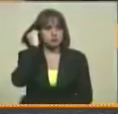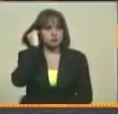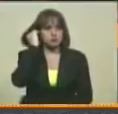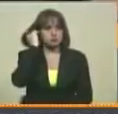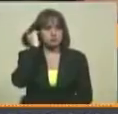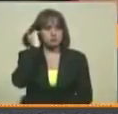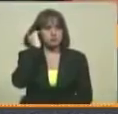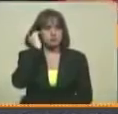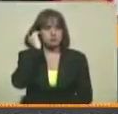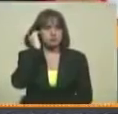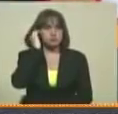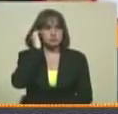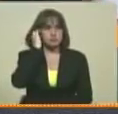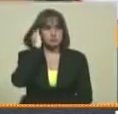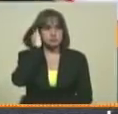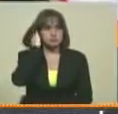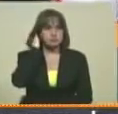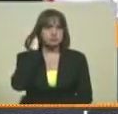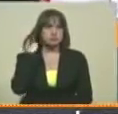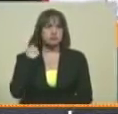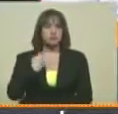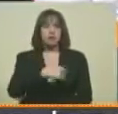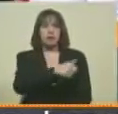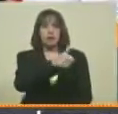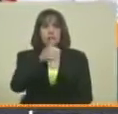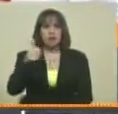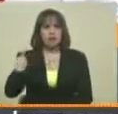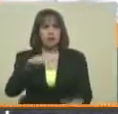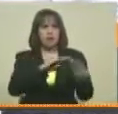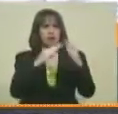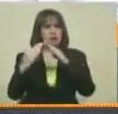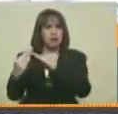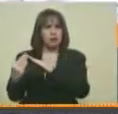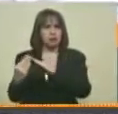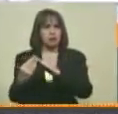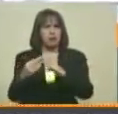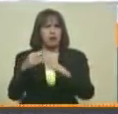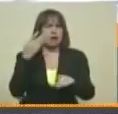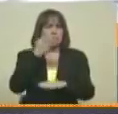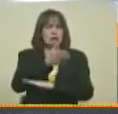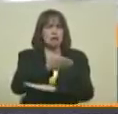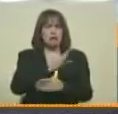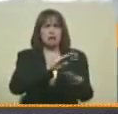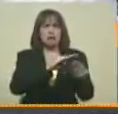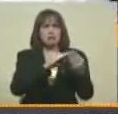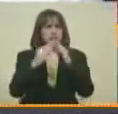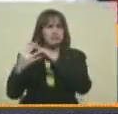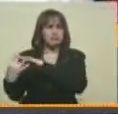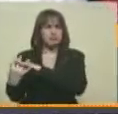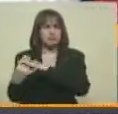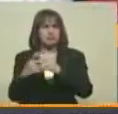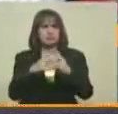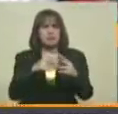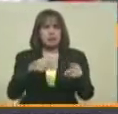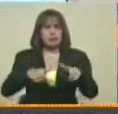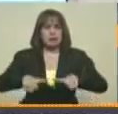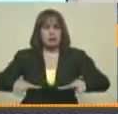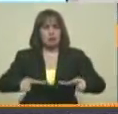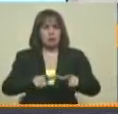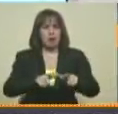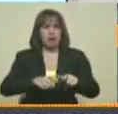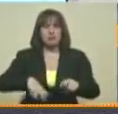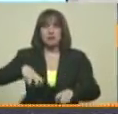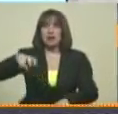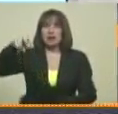En cada barrio, en cada comunidad, en cada urbanismo, en cada calle, en cada esquina, en cada